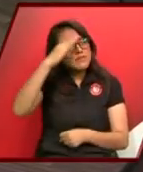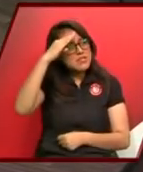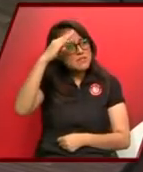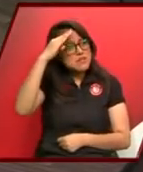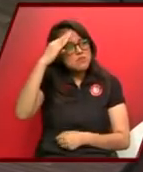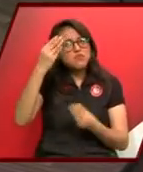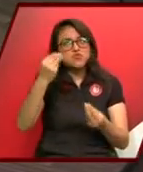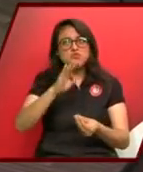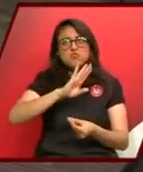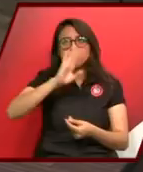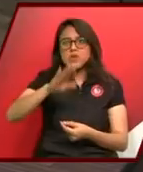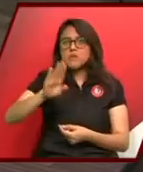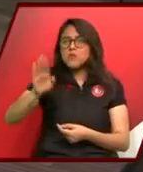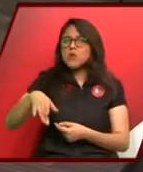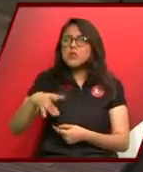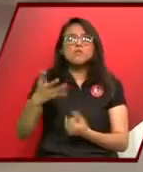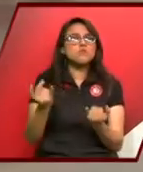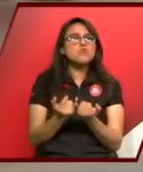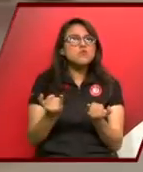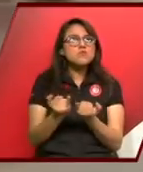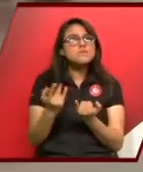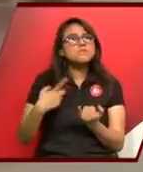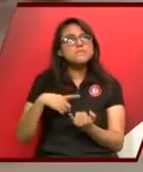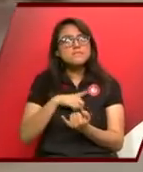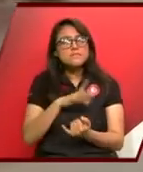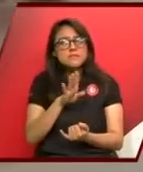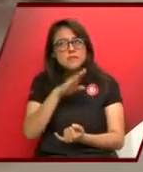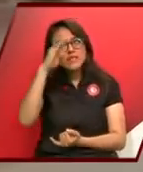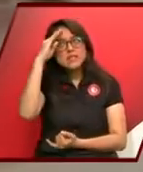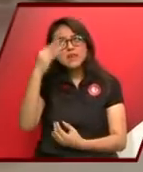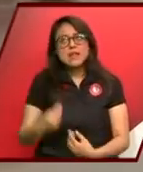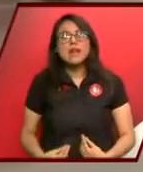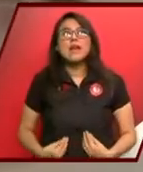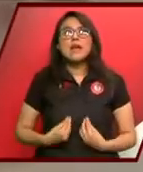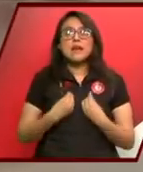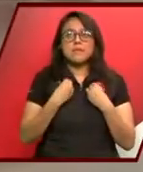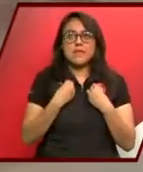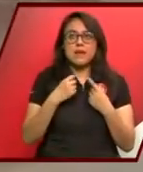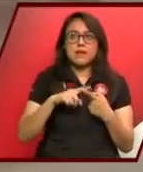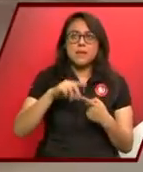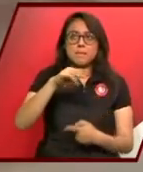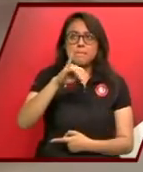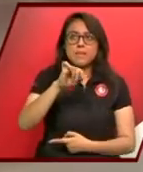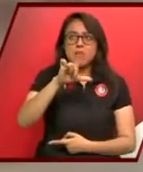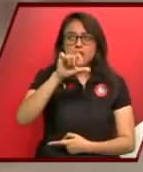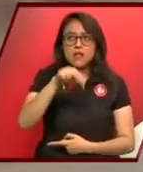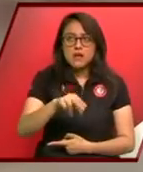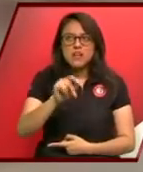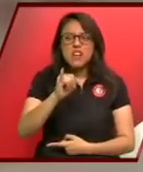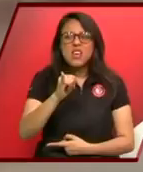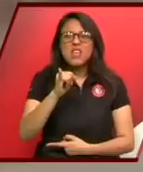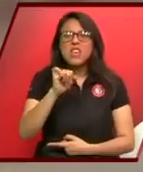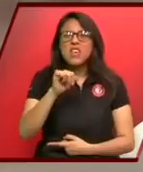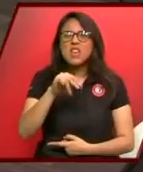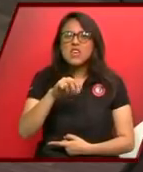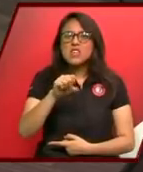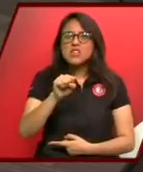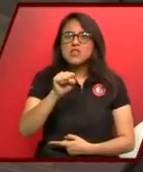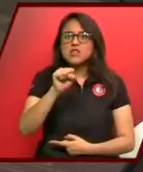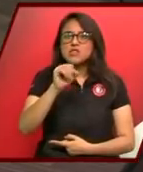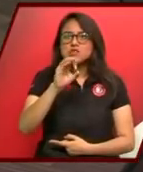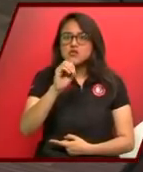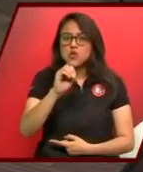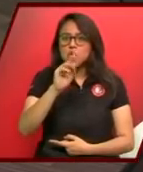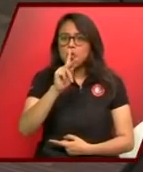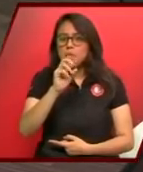pensando mucho en la muerte, es buen momento para pensar en la vida. Y entonces Milán Kundera lo que hace en esta novela, que es La insoportable levedad del ser, es